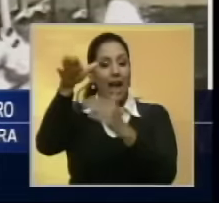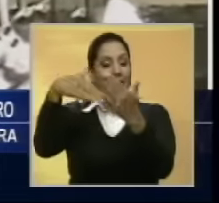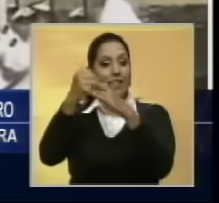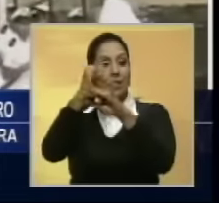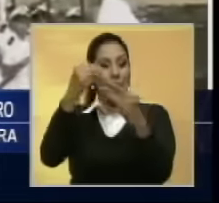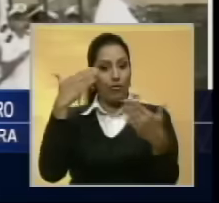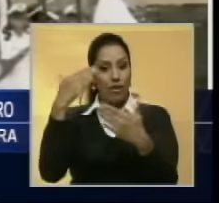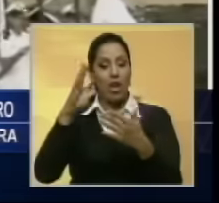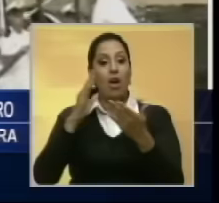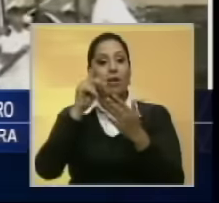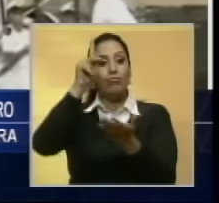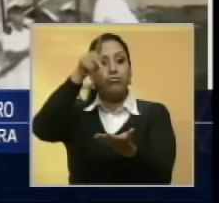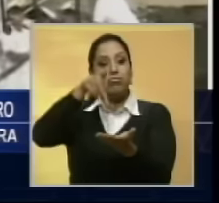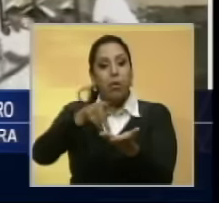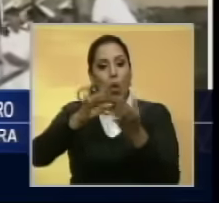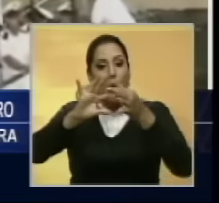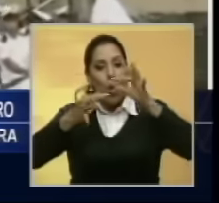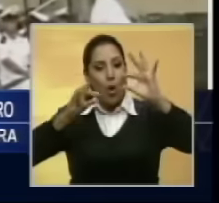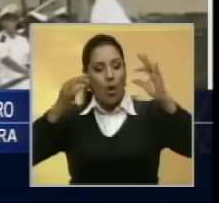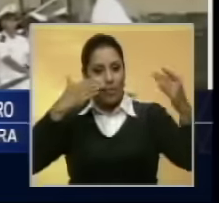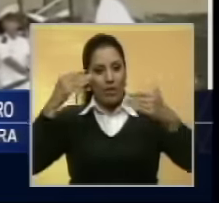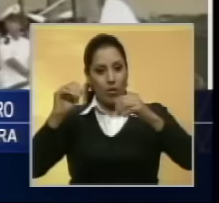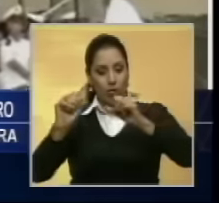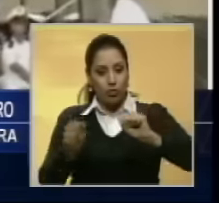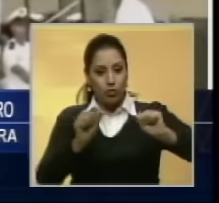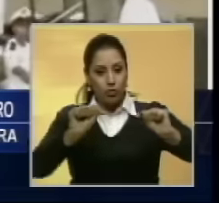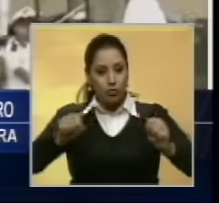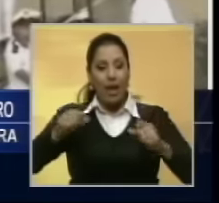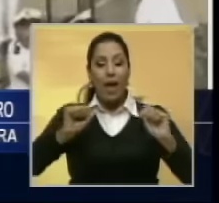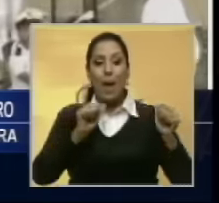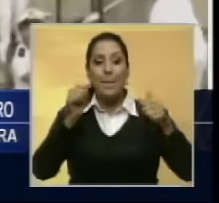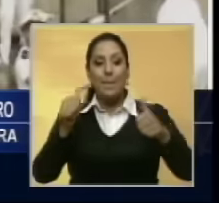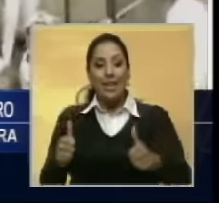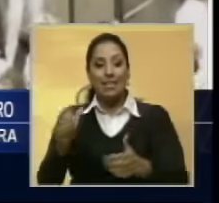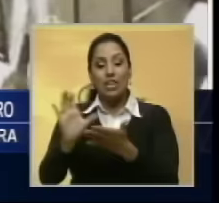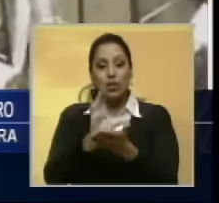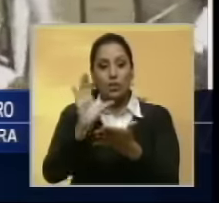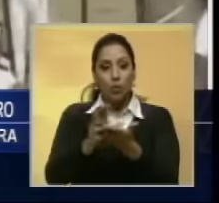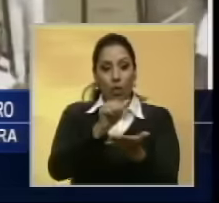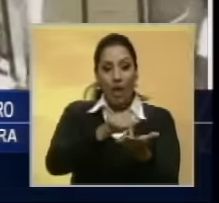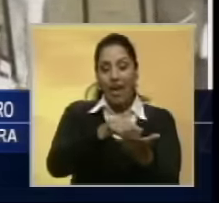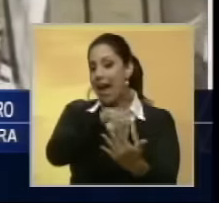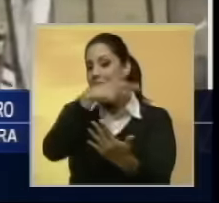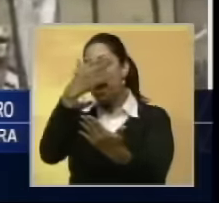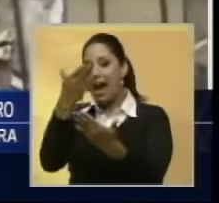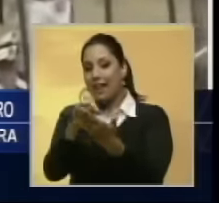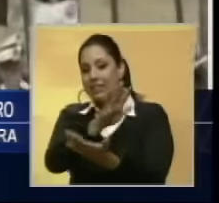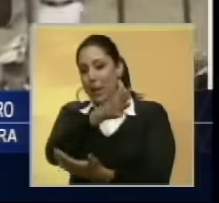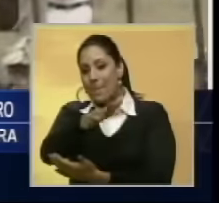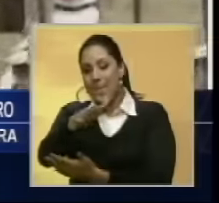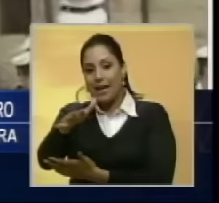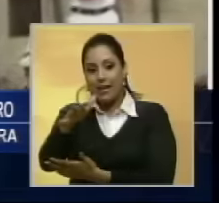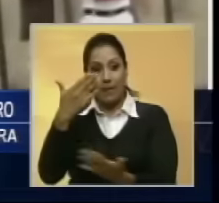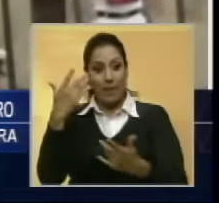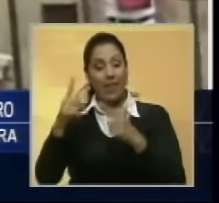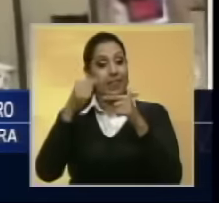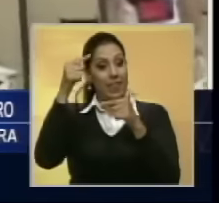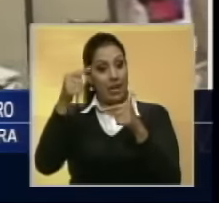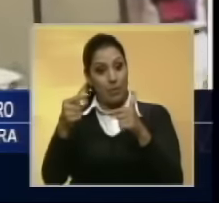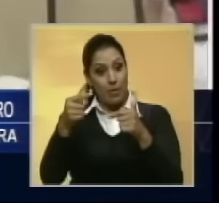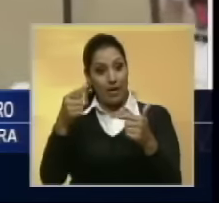a la sede de los Juegos a bordo del velero Lady Lu, que zarpó de la ciudad de Niterói y atravesó la bahía de Guanabara. Luego de